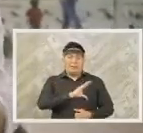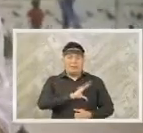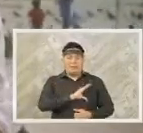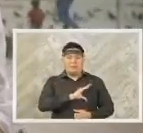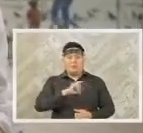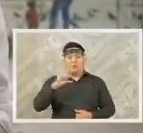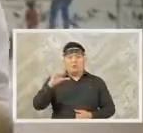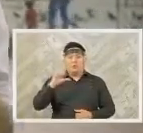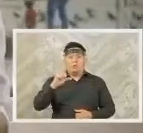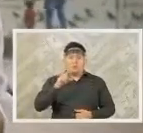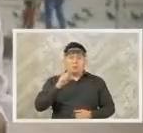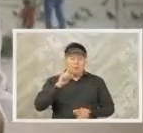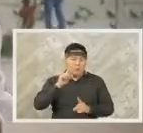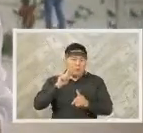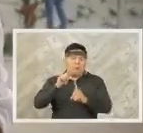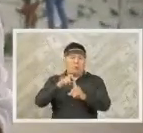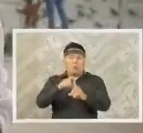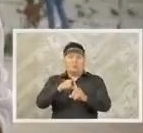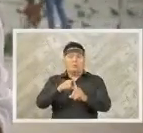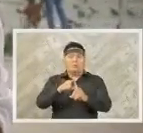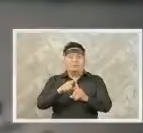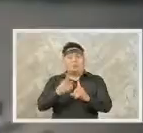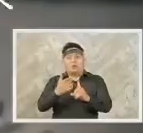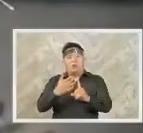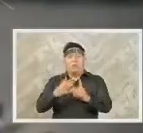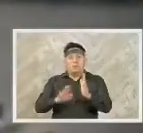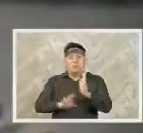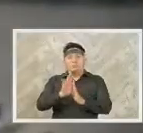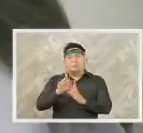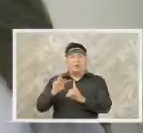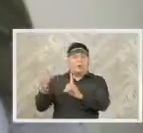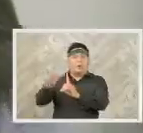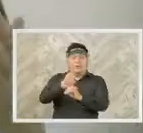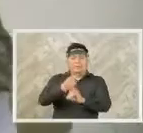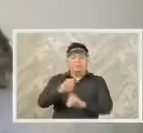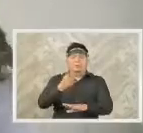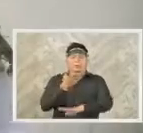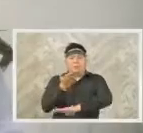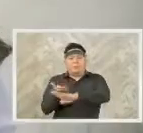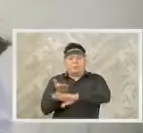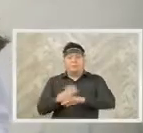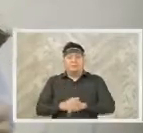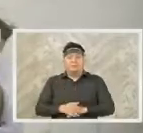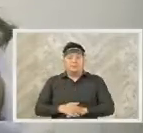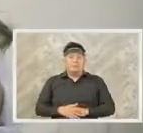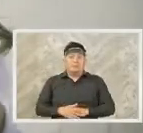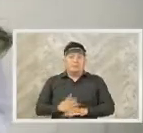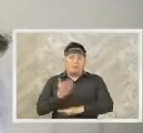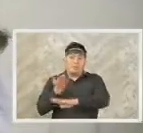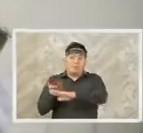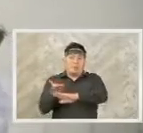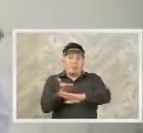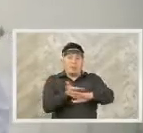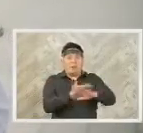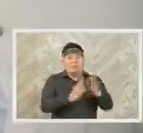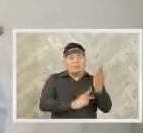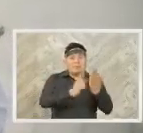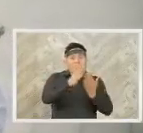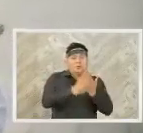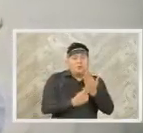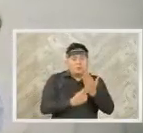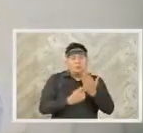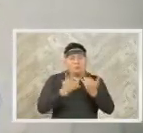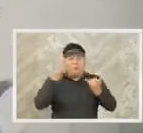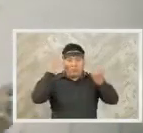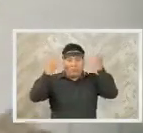debe ir orientado al logro de las metas propuestas. Segundo, para proponer proyectos innovadores y sostenibles